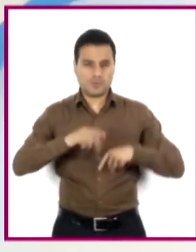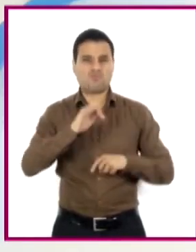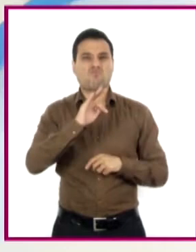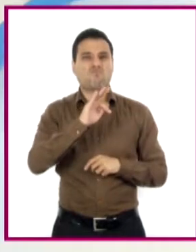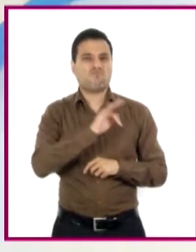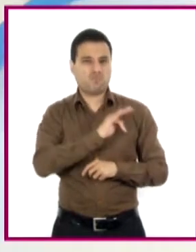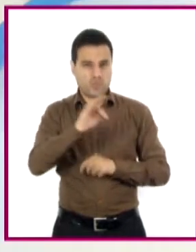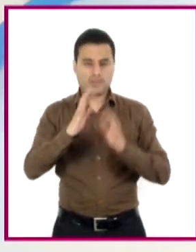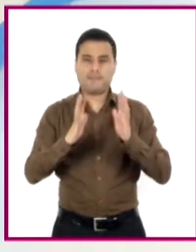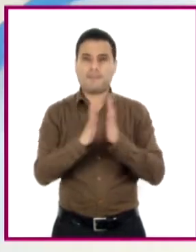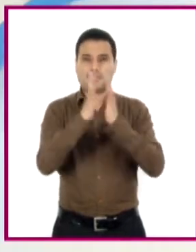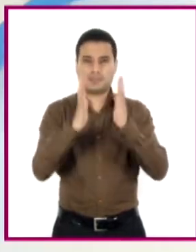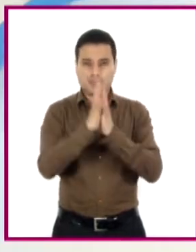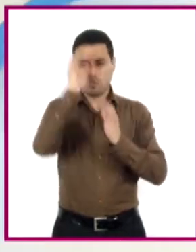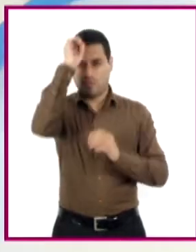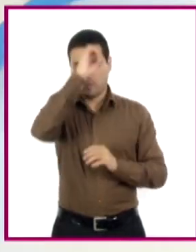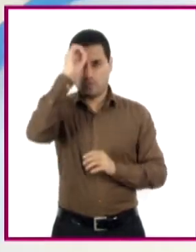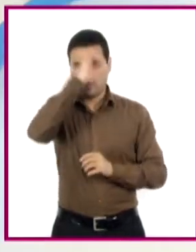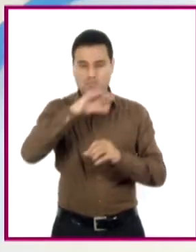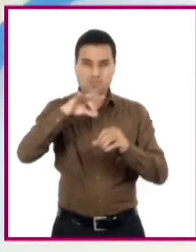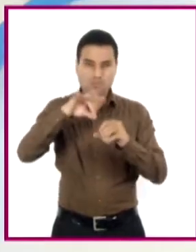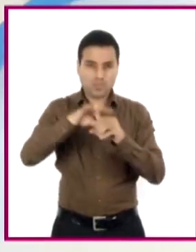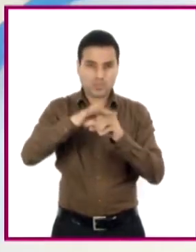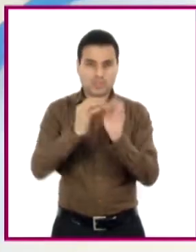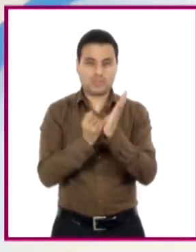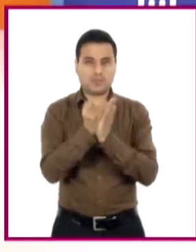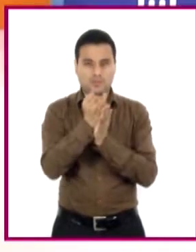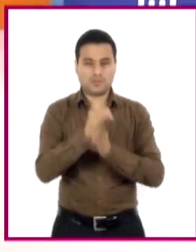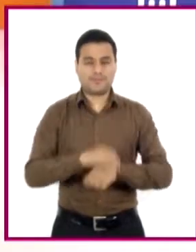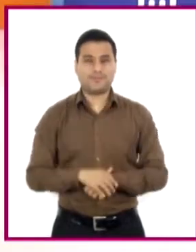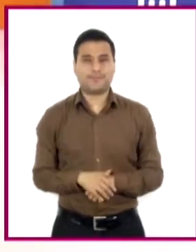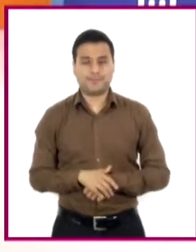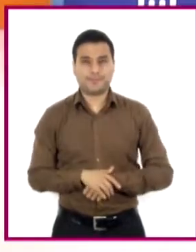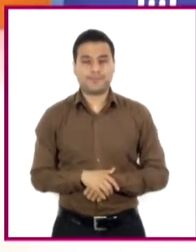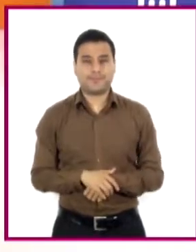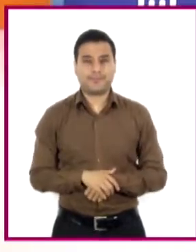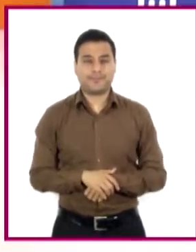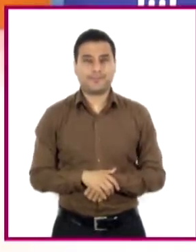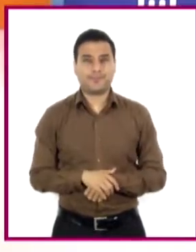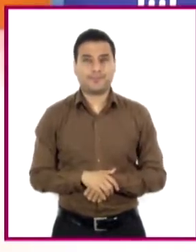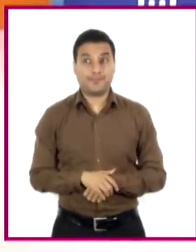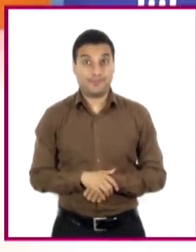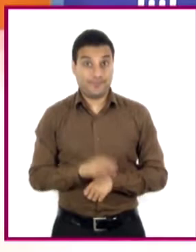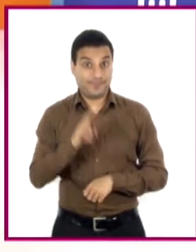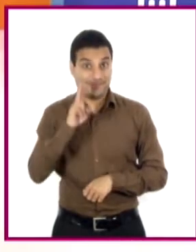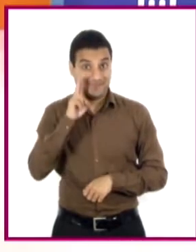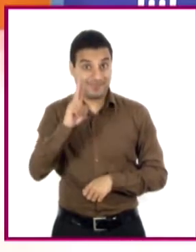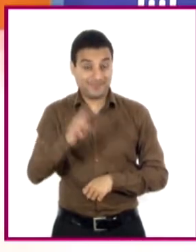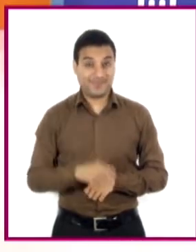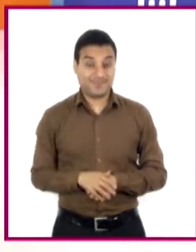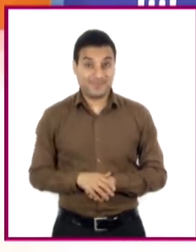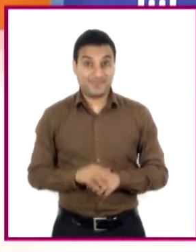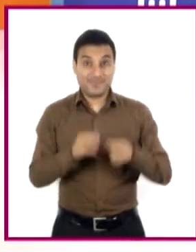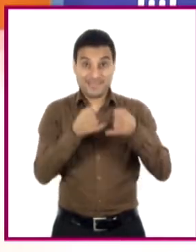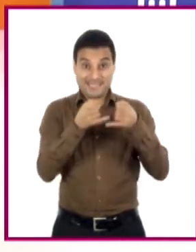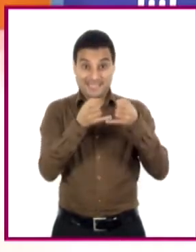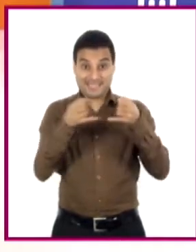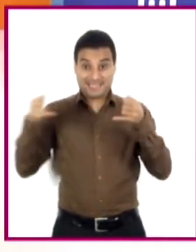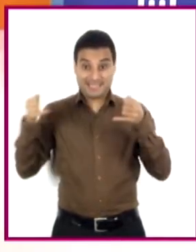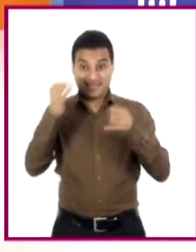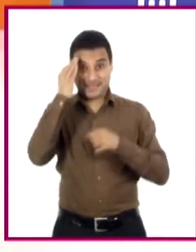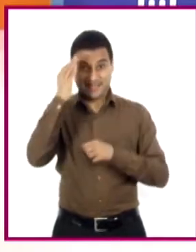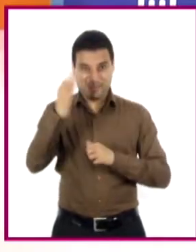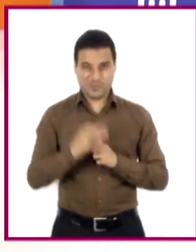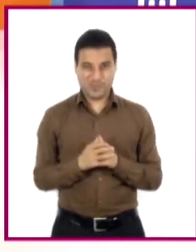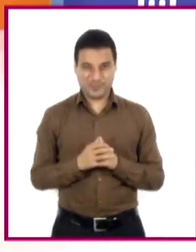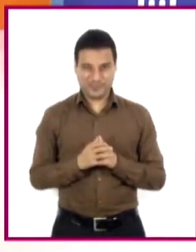y participar en las decisiones del gobierno. Como puedes ver en la línea del tiempo y lo